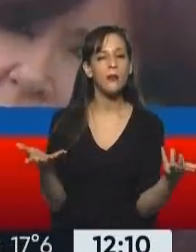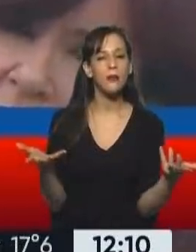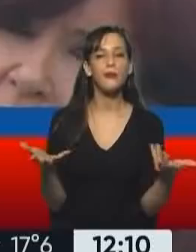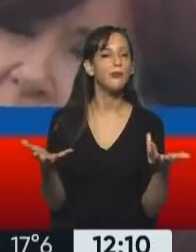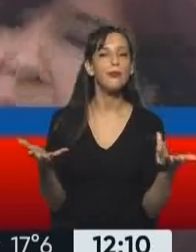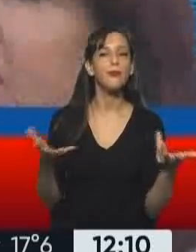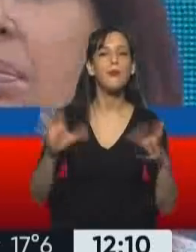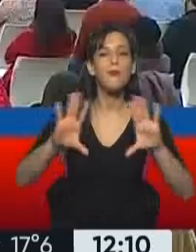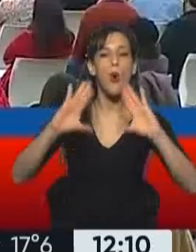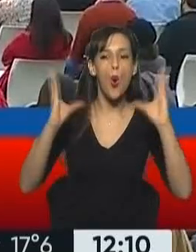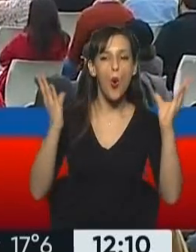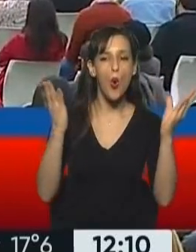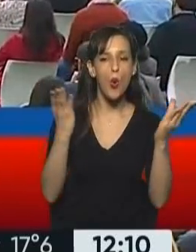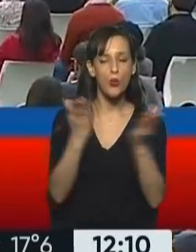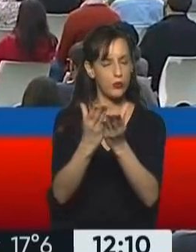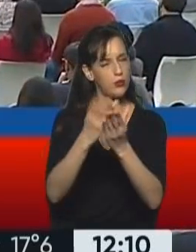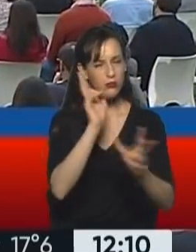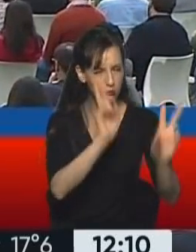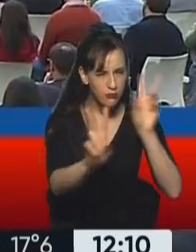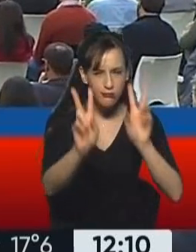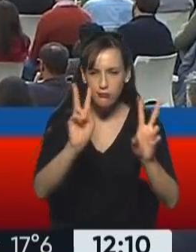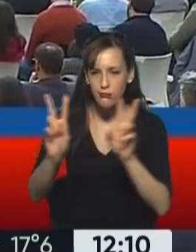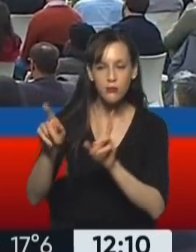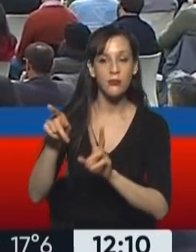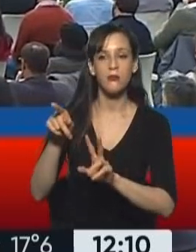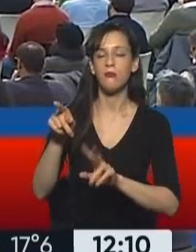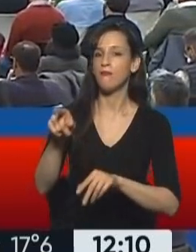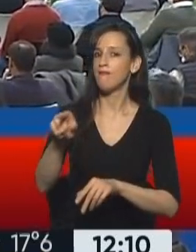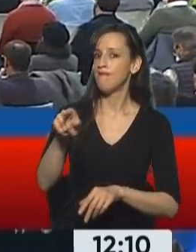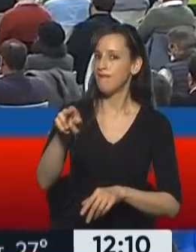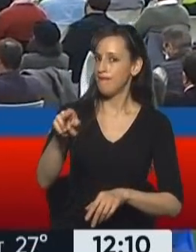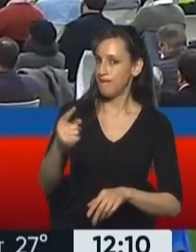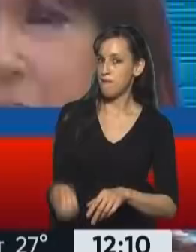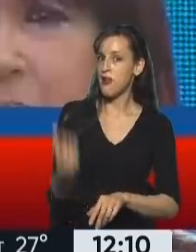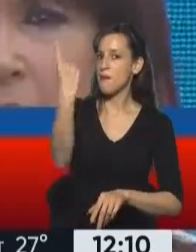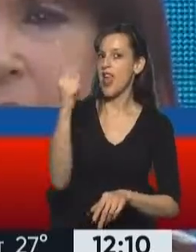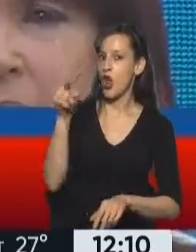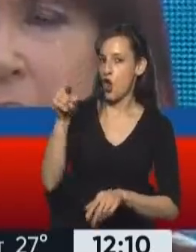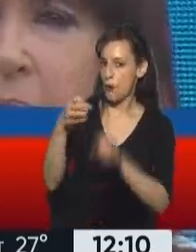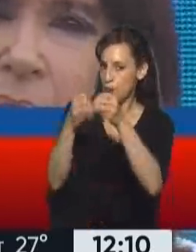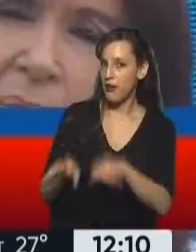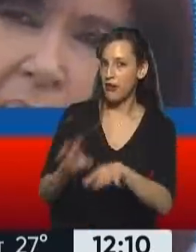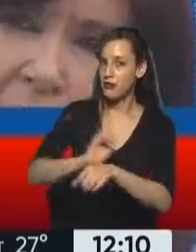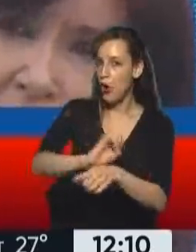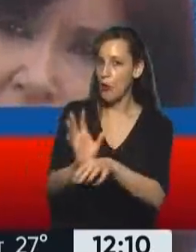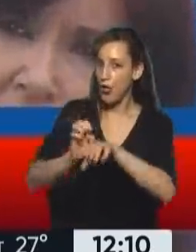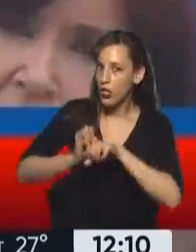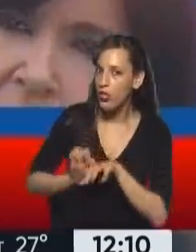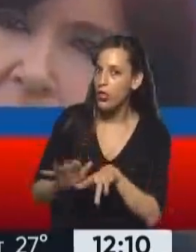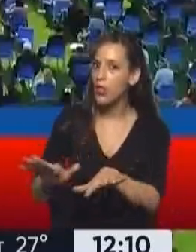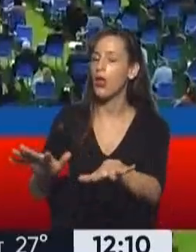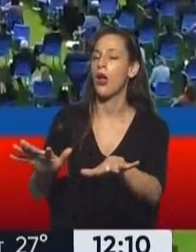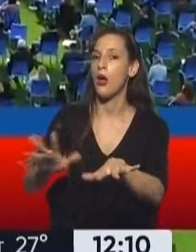el resto del mundo, donde se anticipó y se dio primero este fenómeno sanitario,